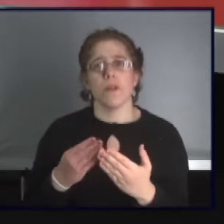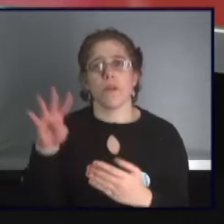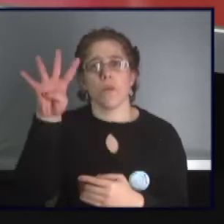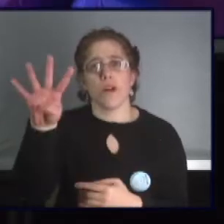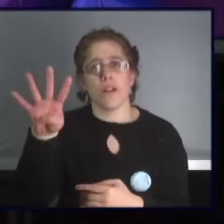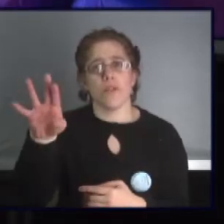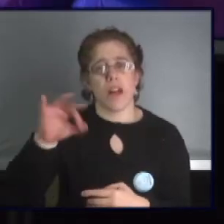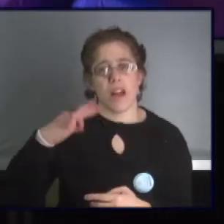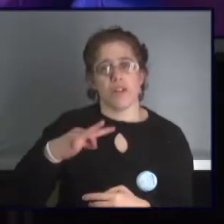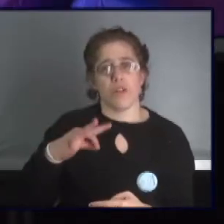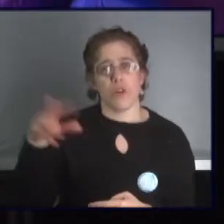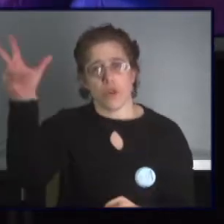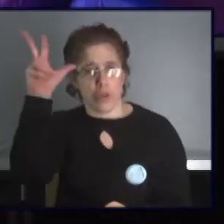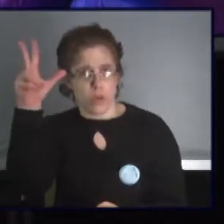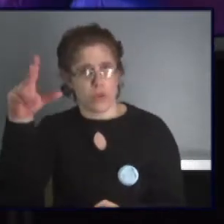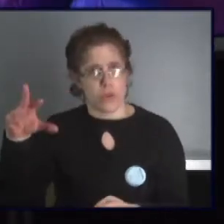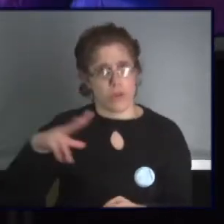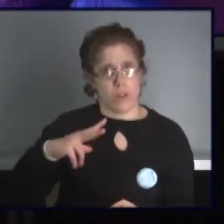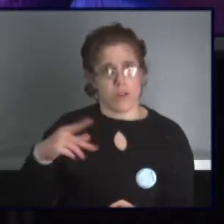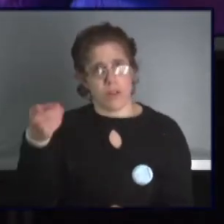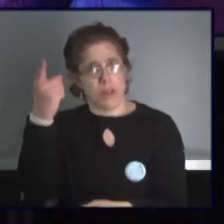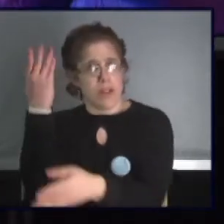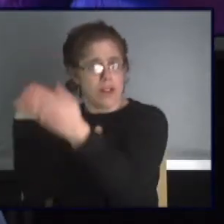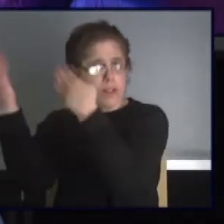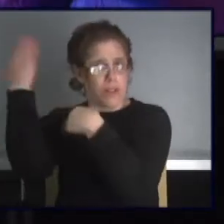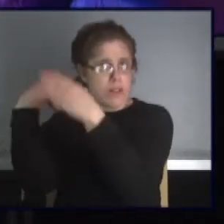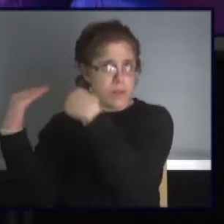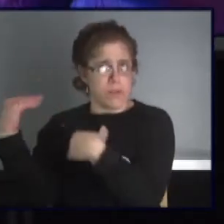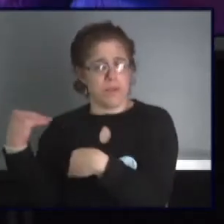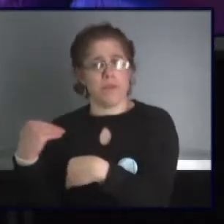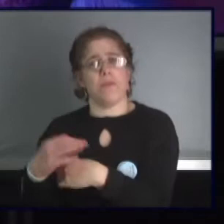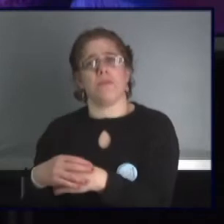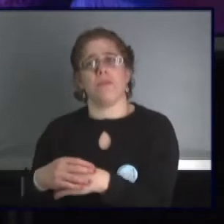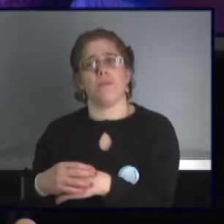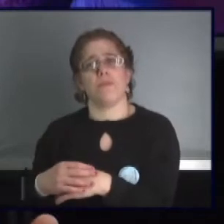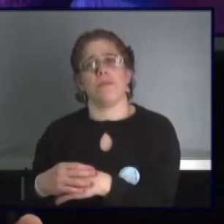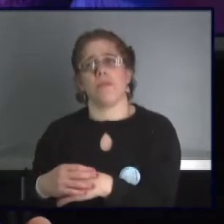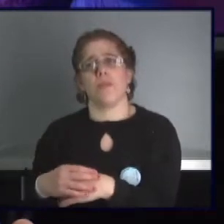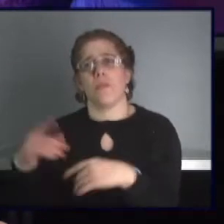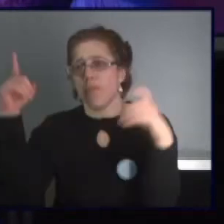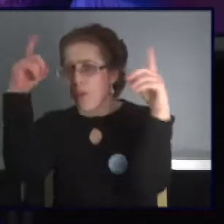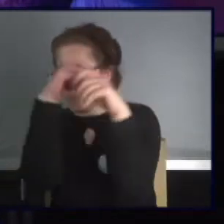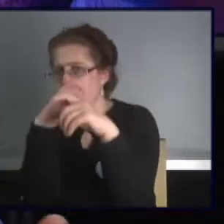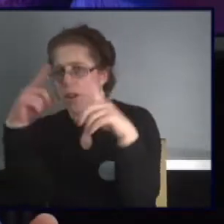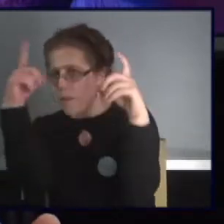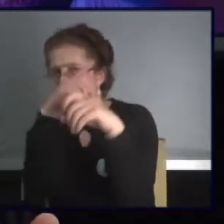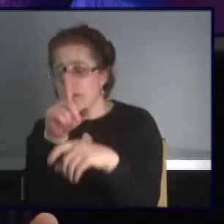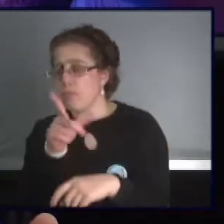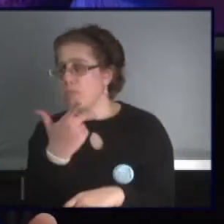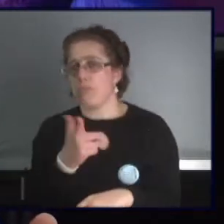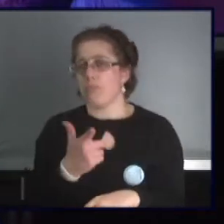trabajos ocho años anteriores fueron gobiernos peronistas pero que aquí hay problemas que no han resuelto